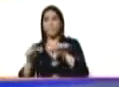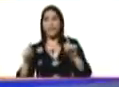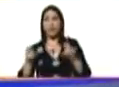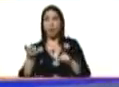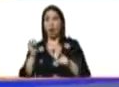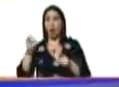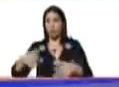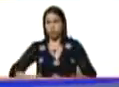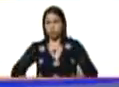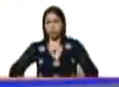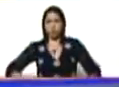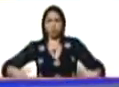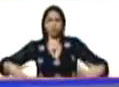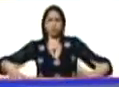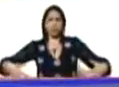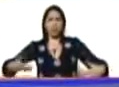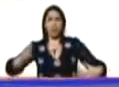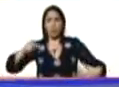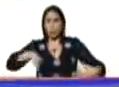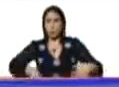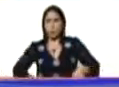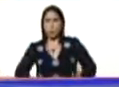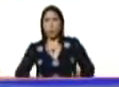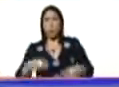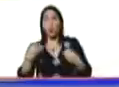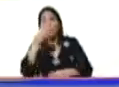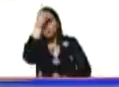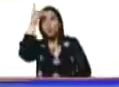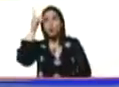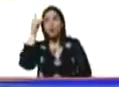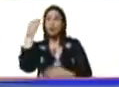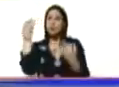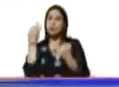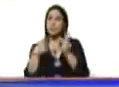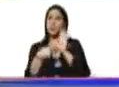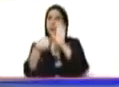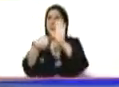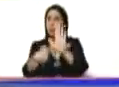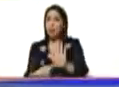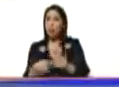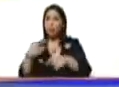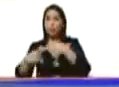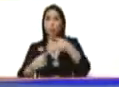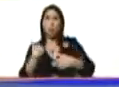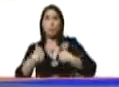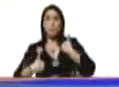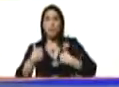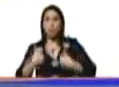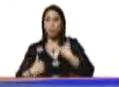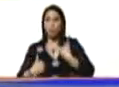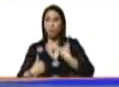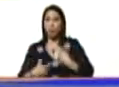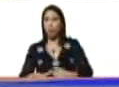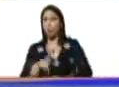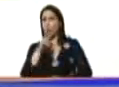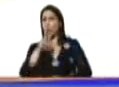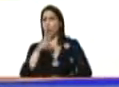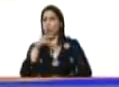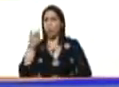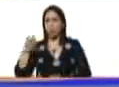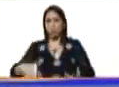rial. Como Diosdado lo ha demostrado cada miércoles. Podridos en rial, se podría decir.